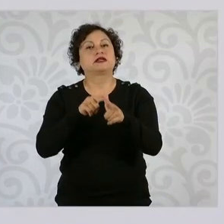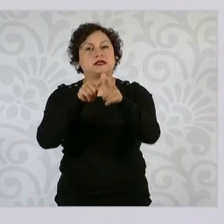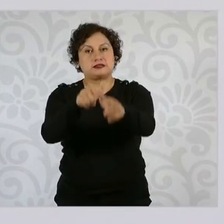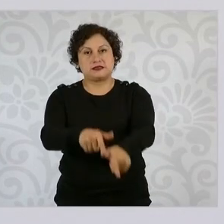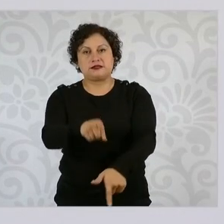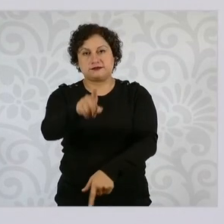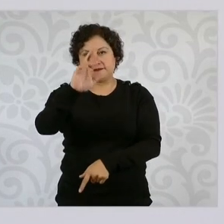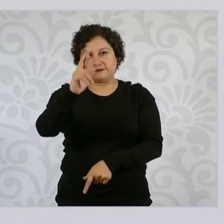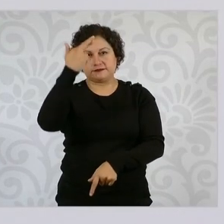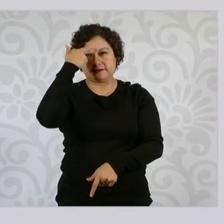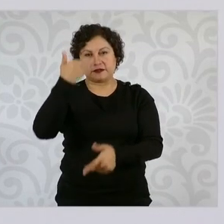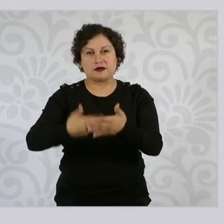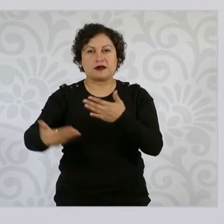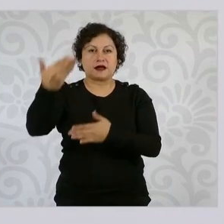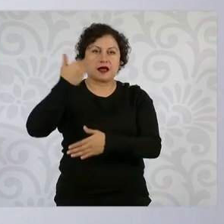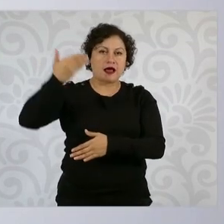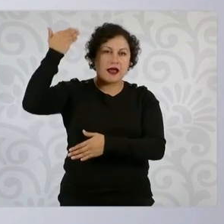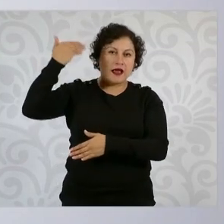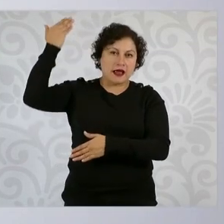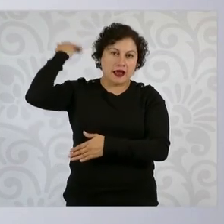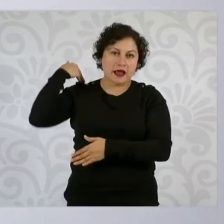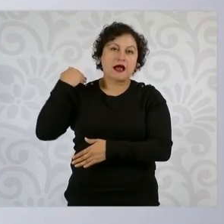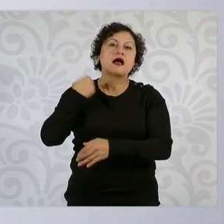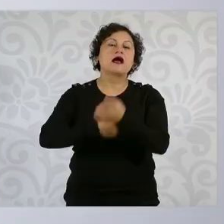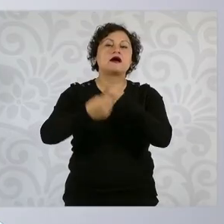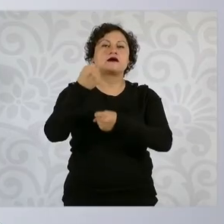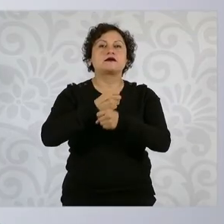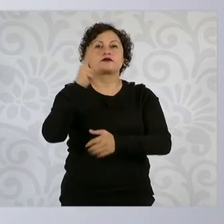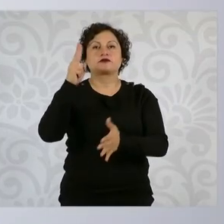del sexenio